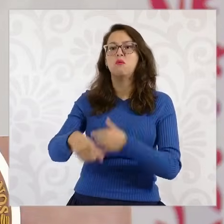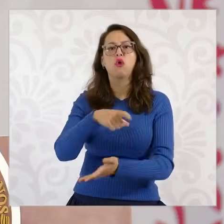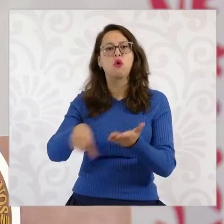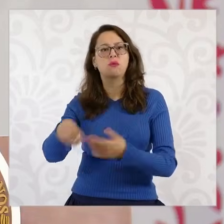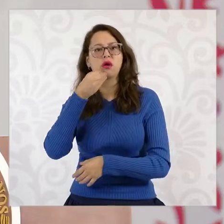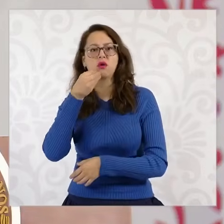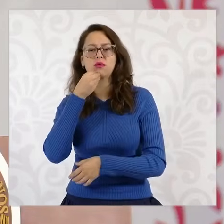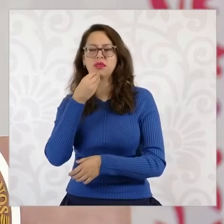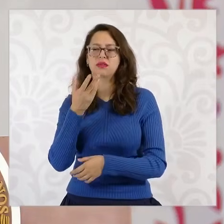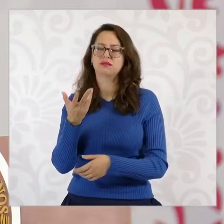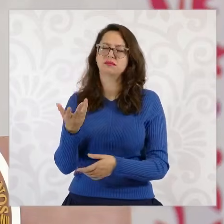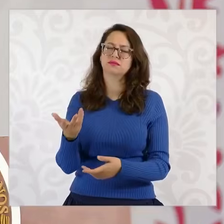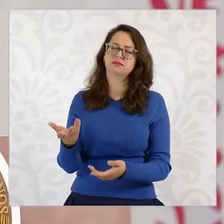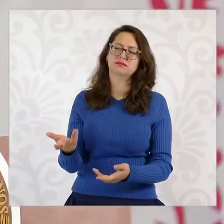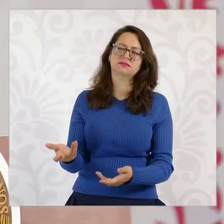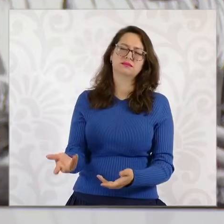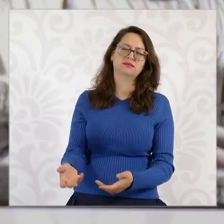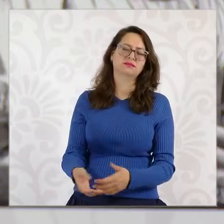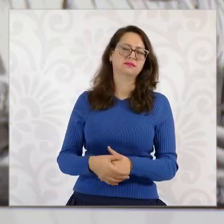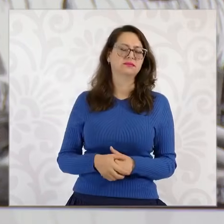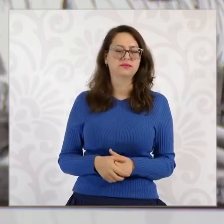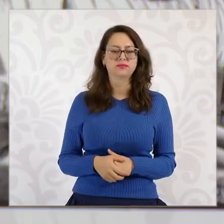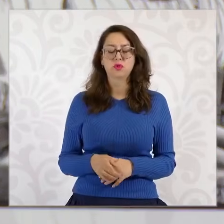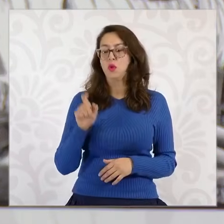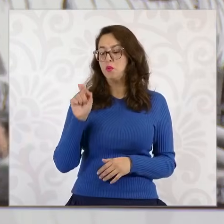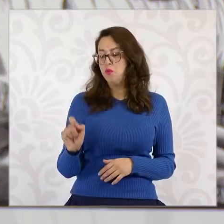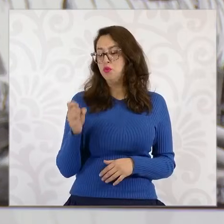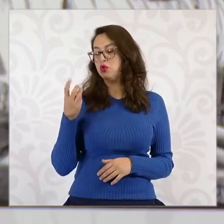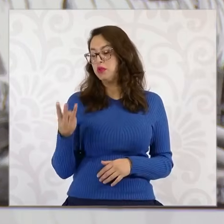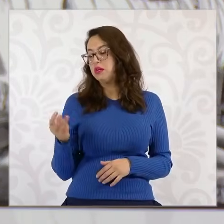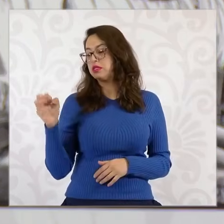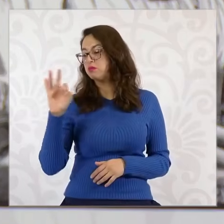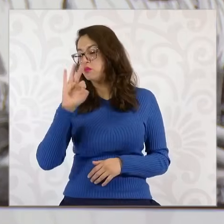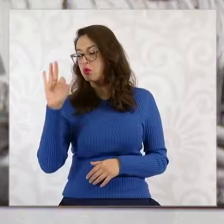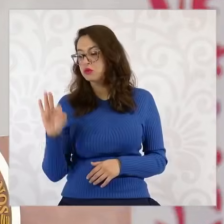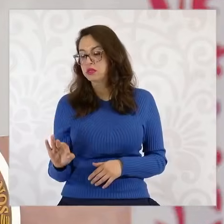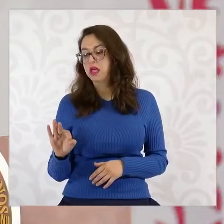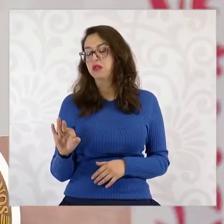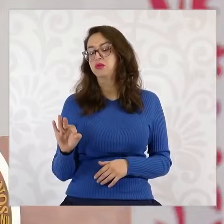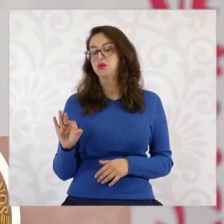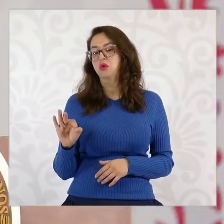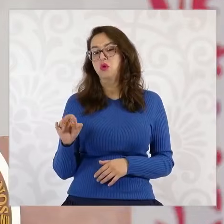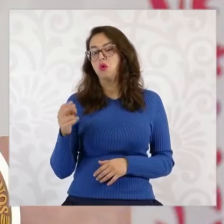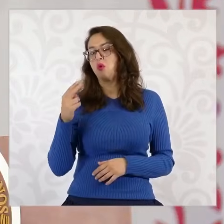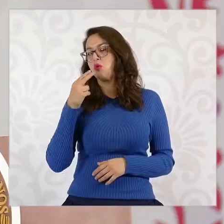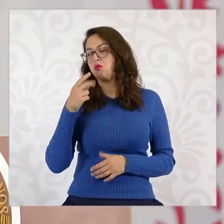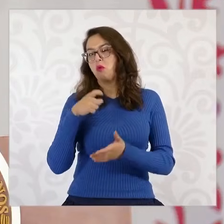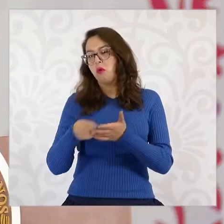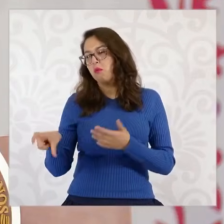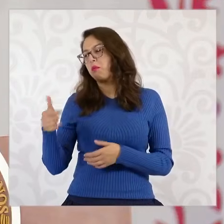En ese mismo medio sale que solo 0.0 o 0.3% lo usa para, creo que bebidas